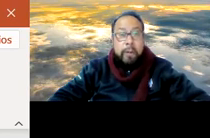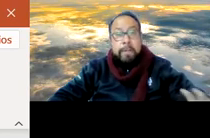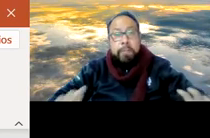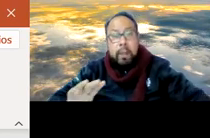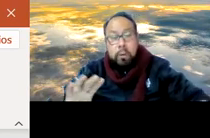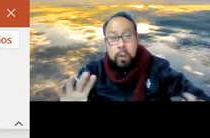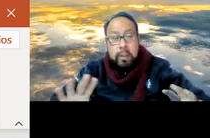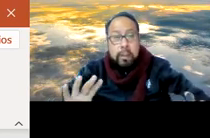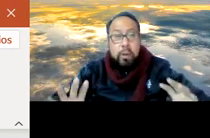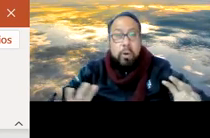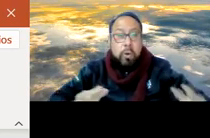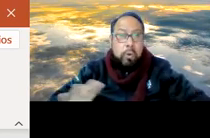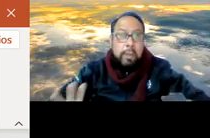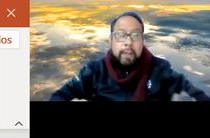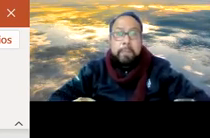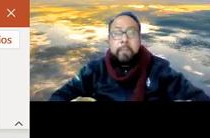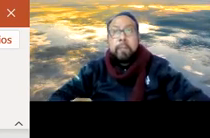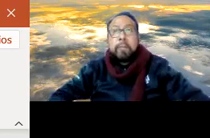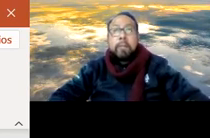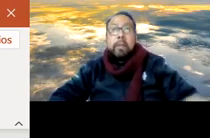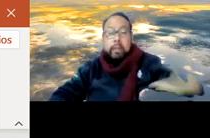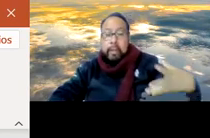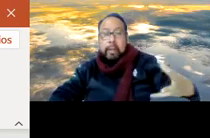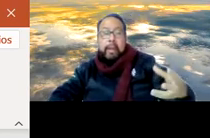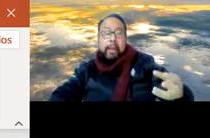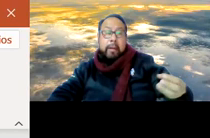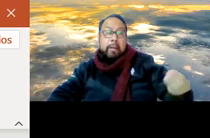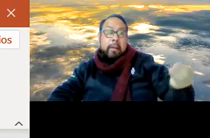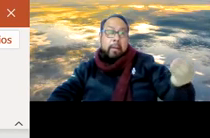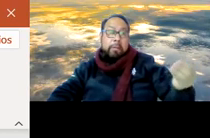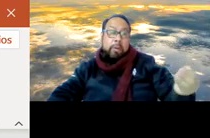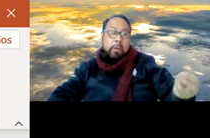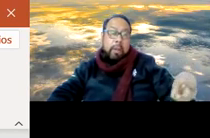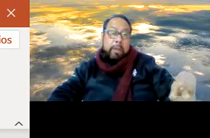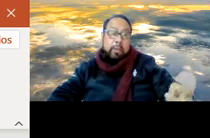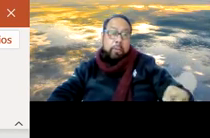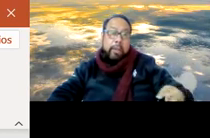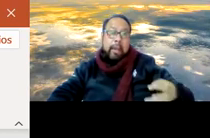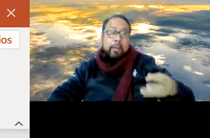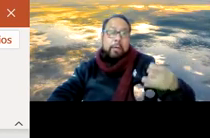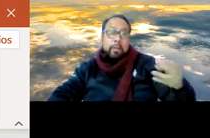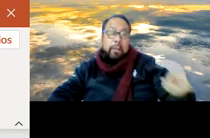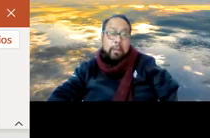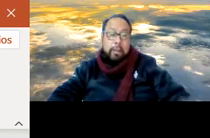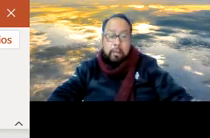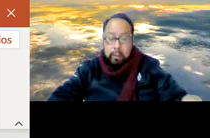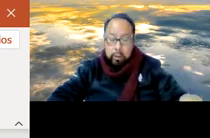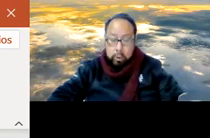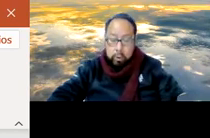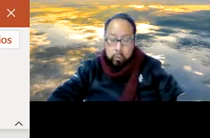amplio, en los cuales concursan y si llegan a ganar, no solamente es publicado,